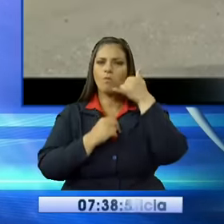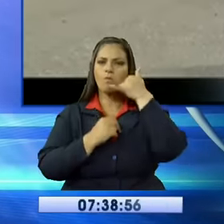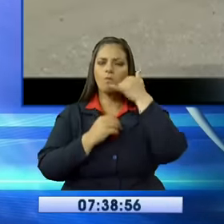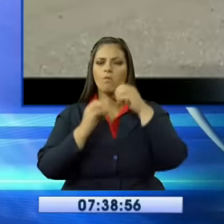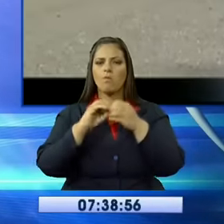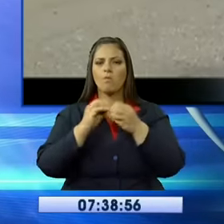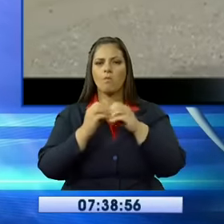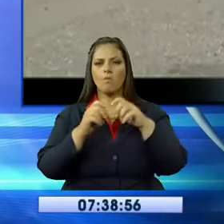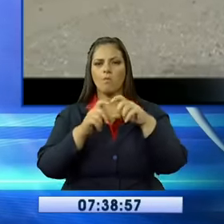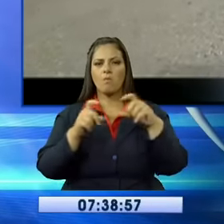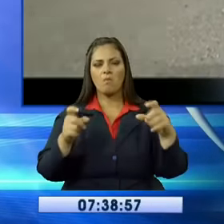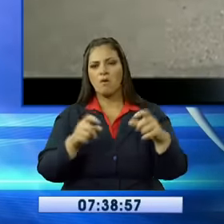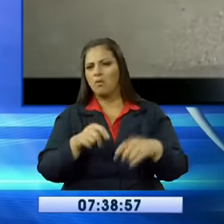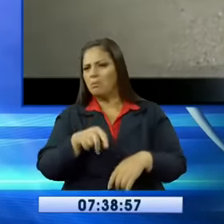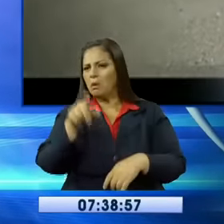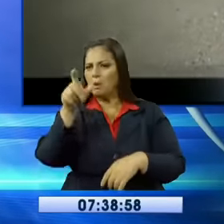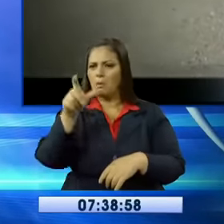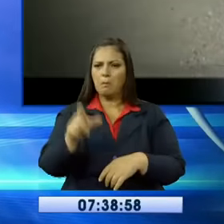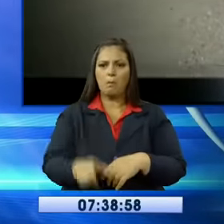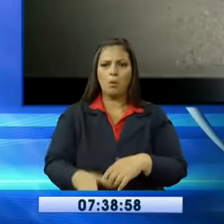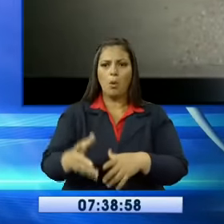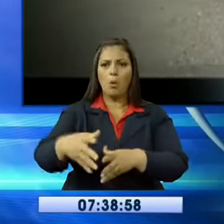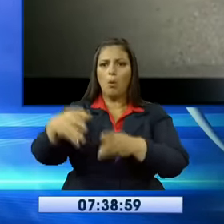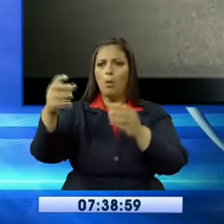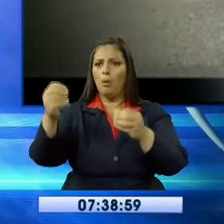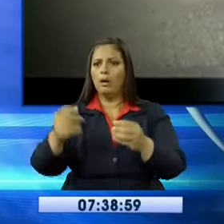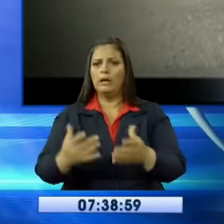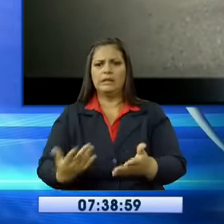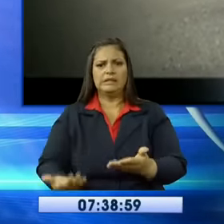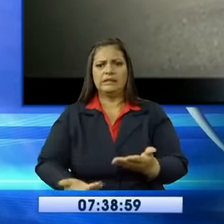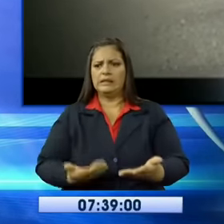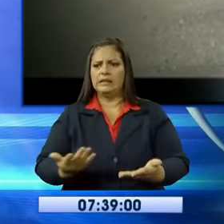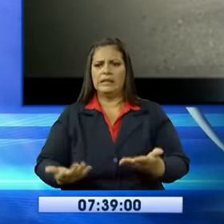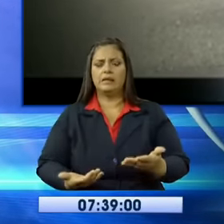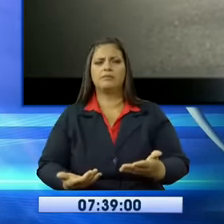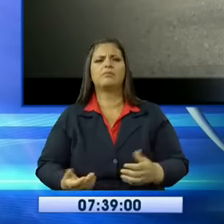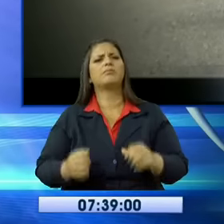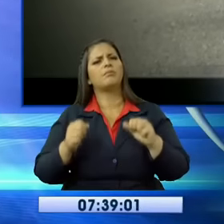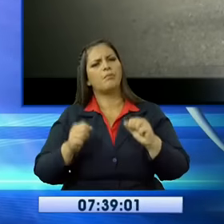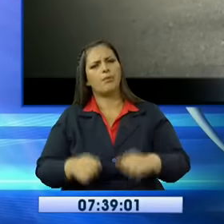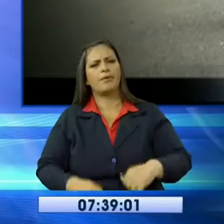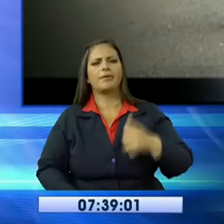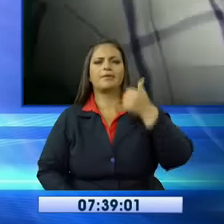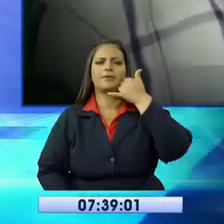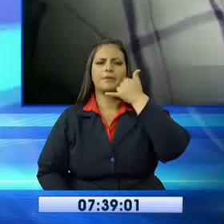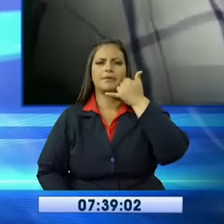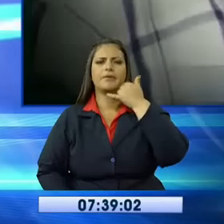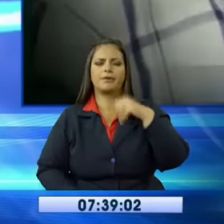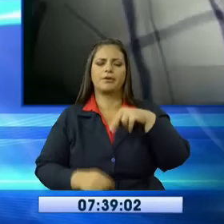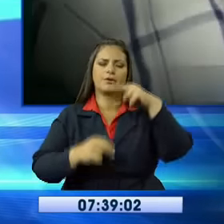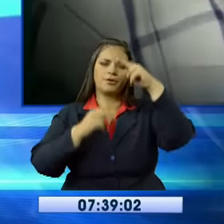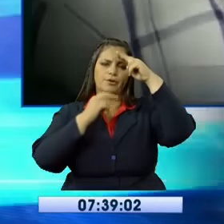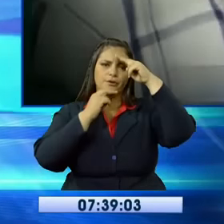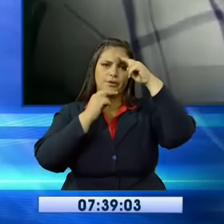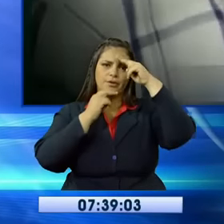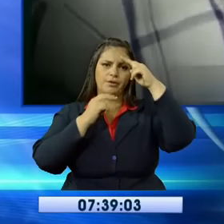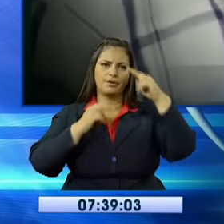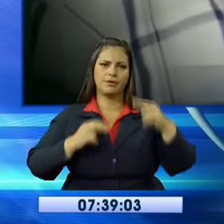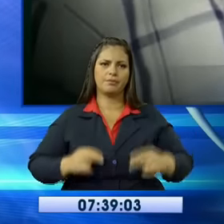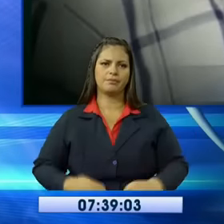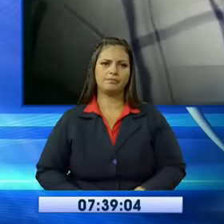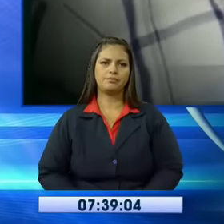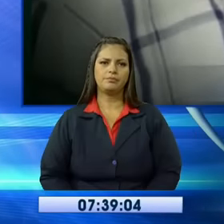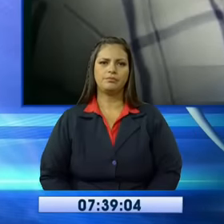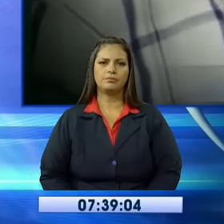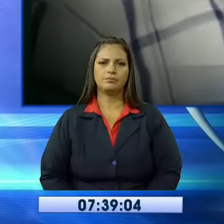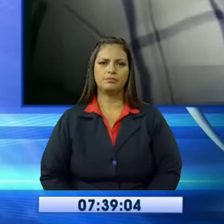tengan a alguien, alguno de sus miembros desaparecidos, o quieran reencontrarlos, o de repente incluso, Luisa, a veces la familia